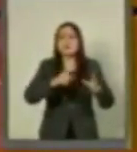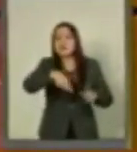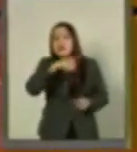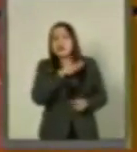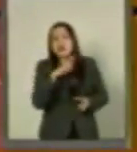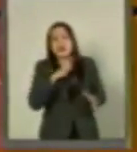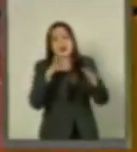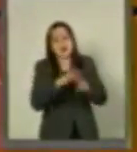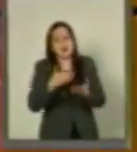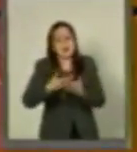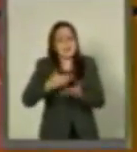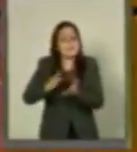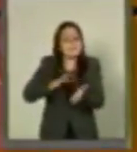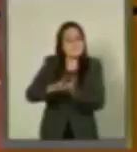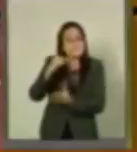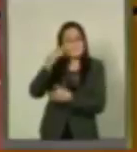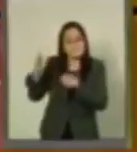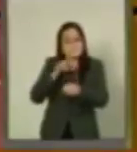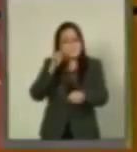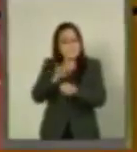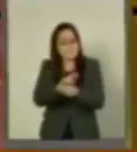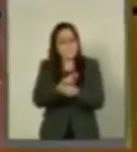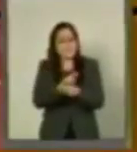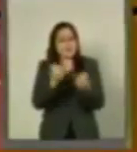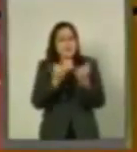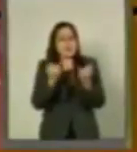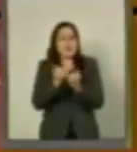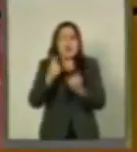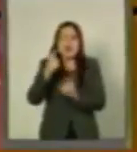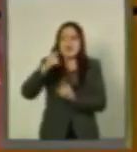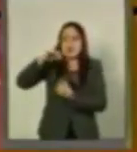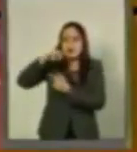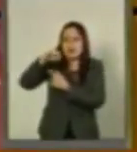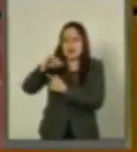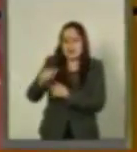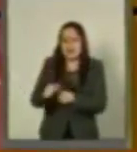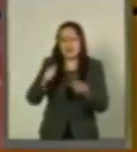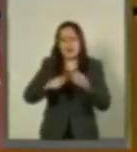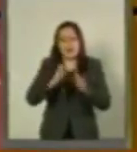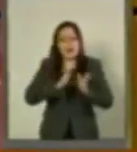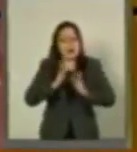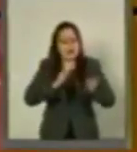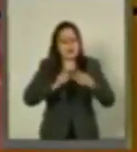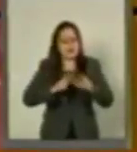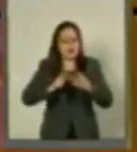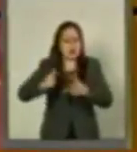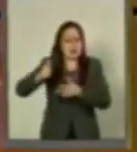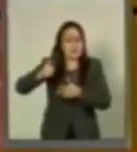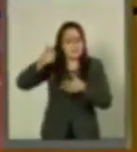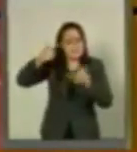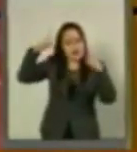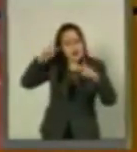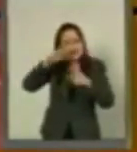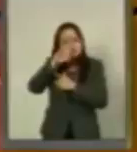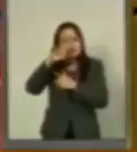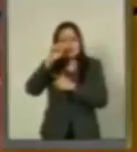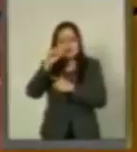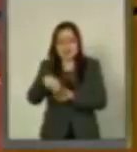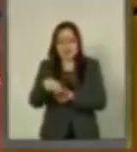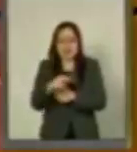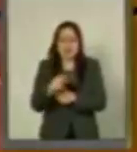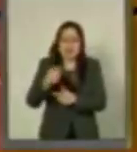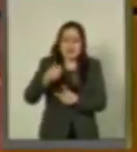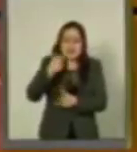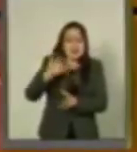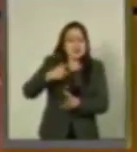la presencia y el apoyo de la Policía Federal, la Gendarmería, el Ejército, la Marina y el CISEN se han dado